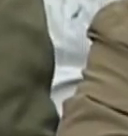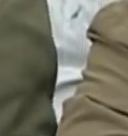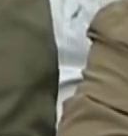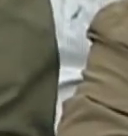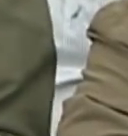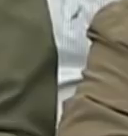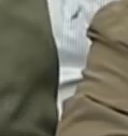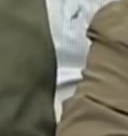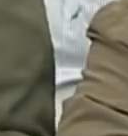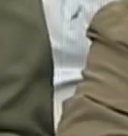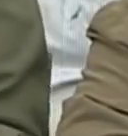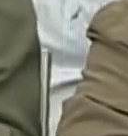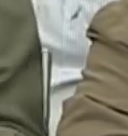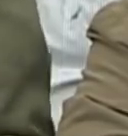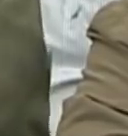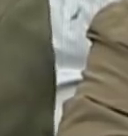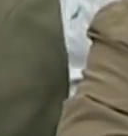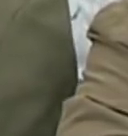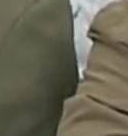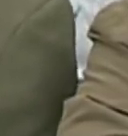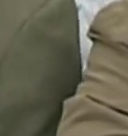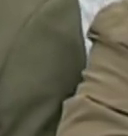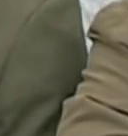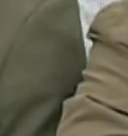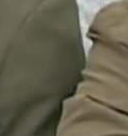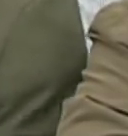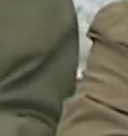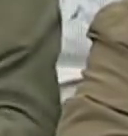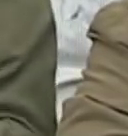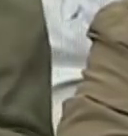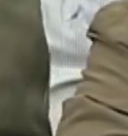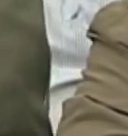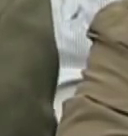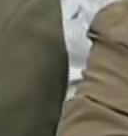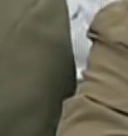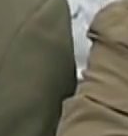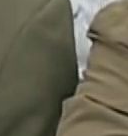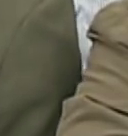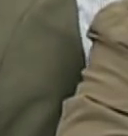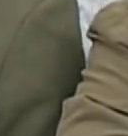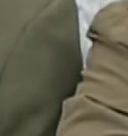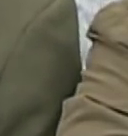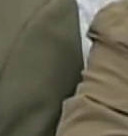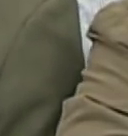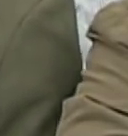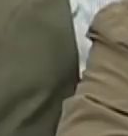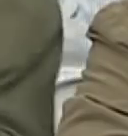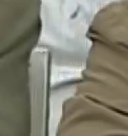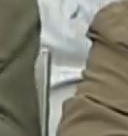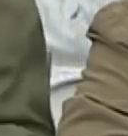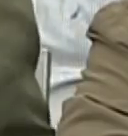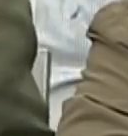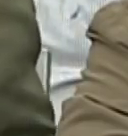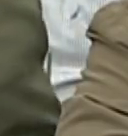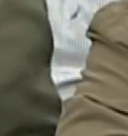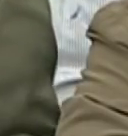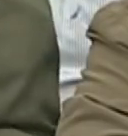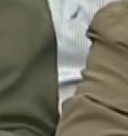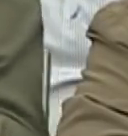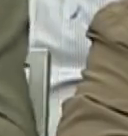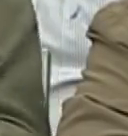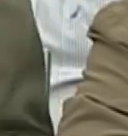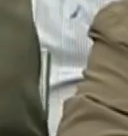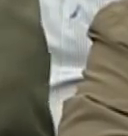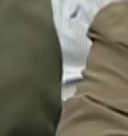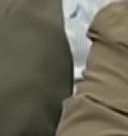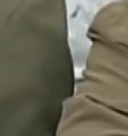las células granulocíticas que necesitan los pacientes con cáncer, y eso que Inbiotech ya está en condición de producir. Recientemente usted,